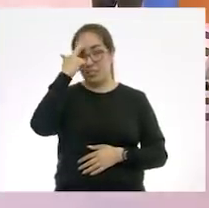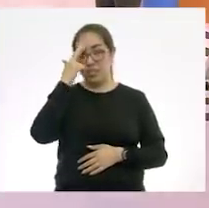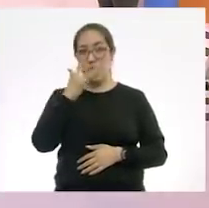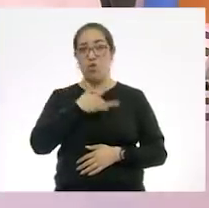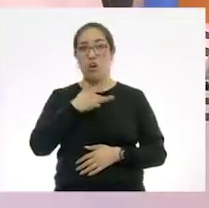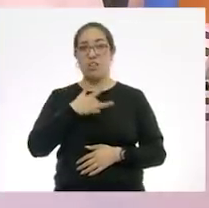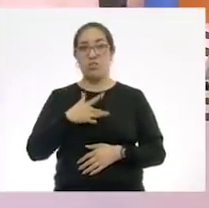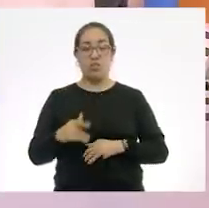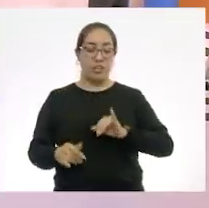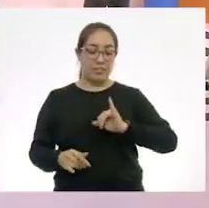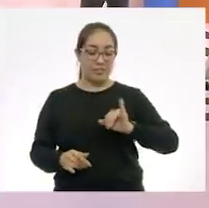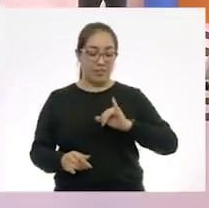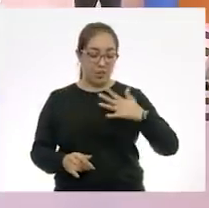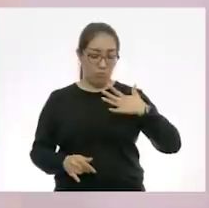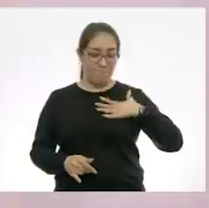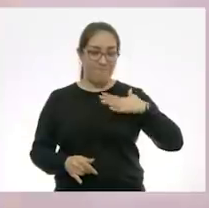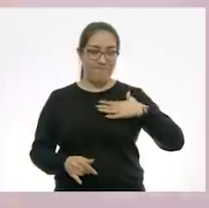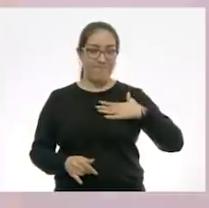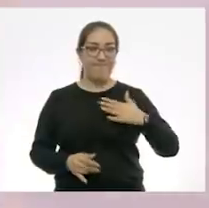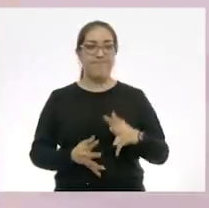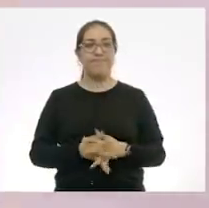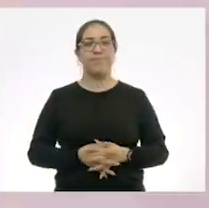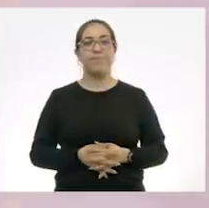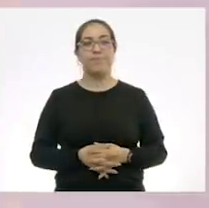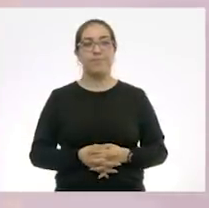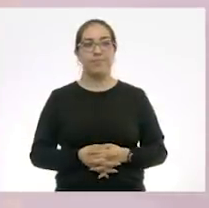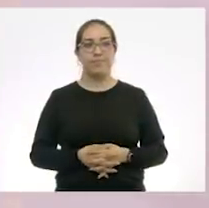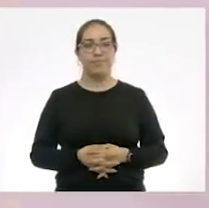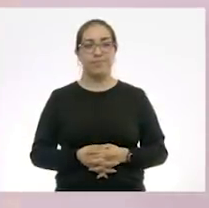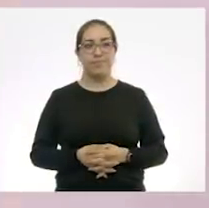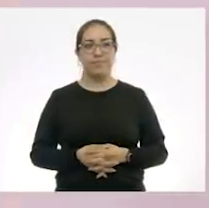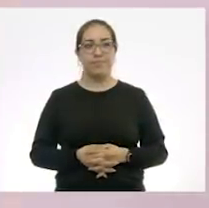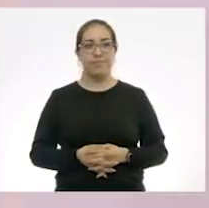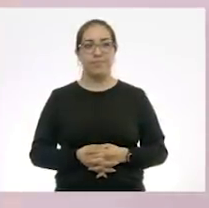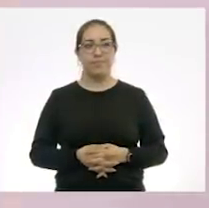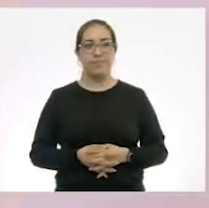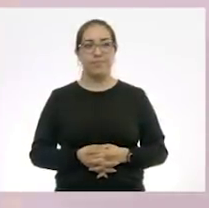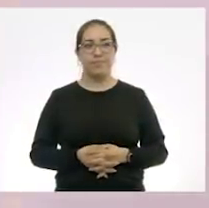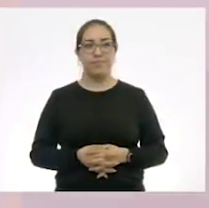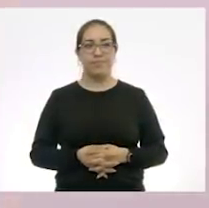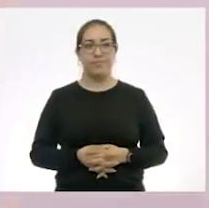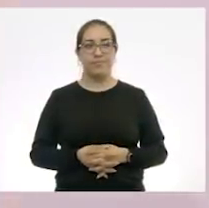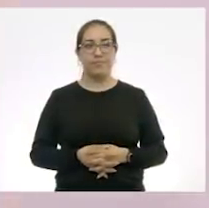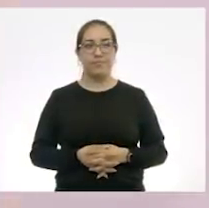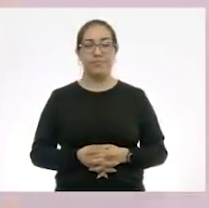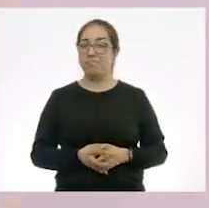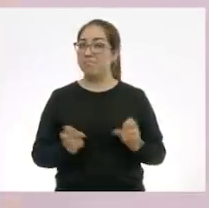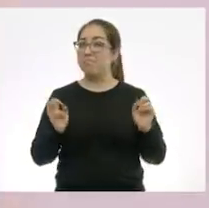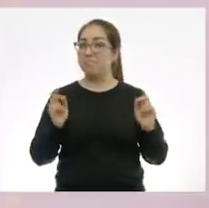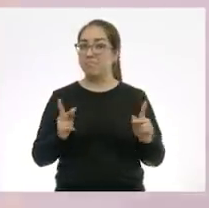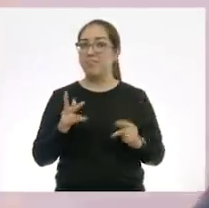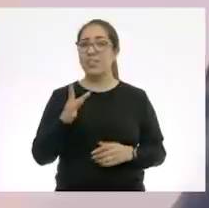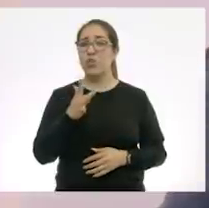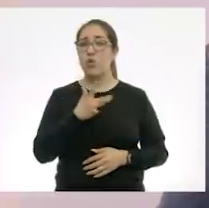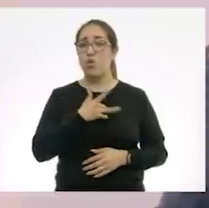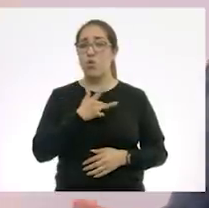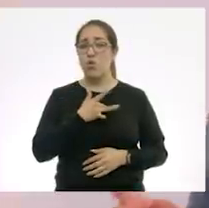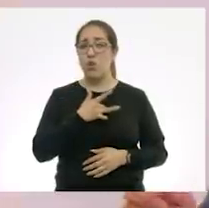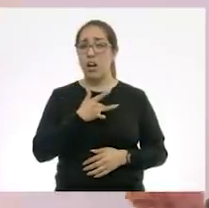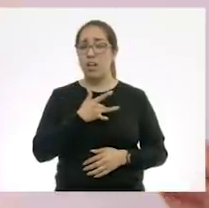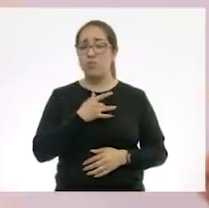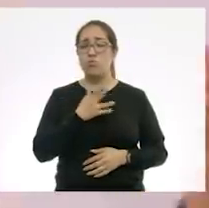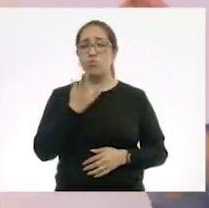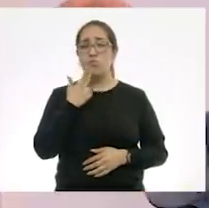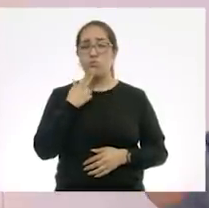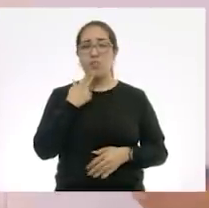lado izquierdo. Bueno, es como por aquí. ¿Qué? Del corazón ocupa otras cosas